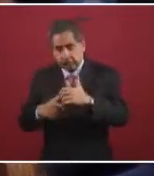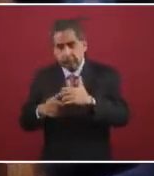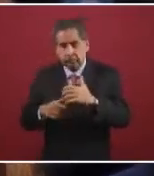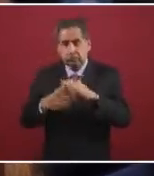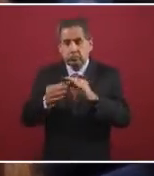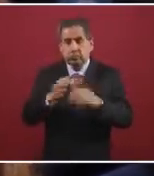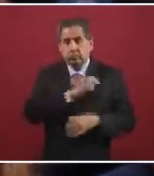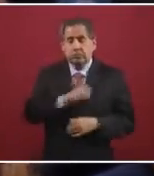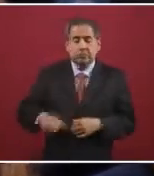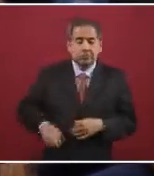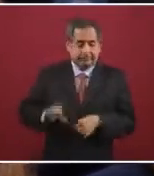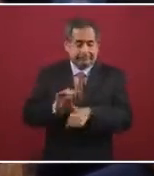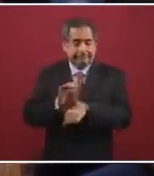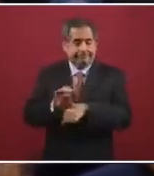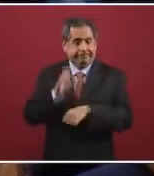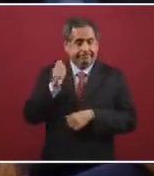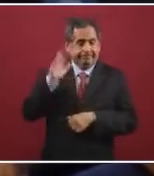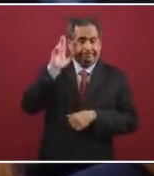el candidato Salinas,